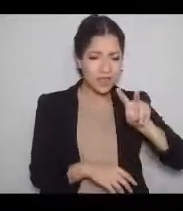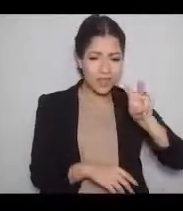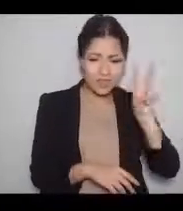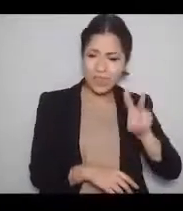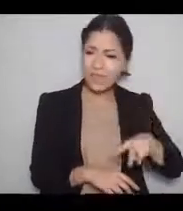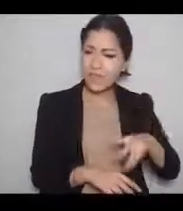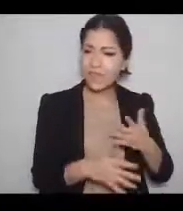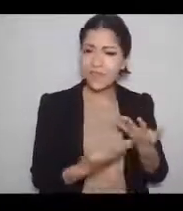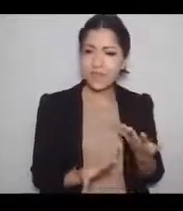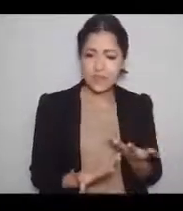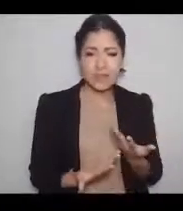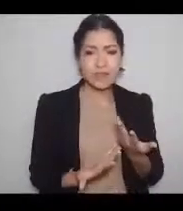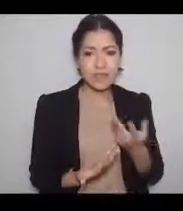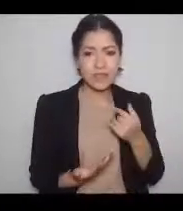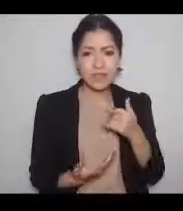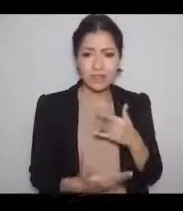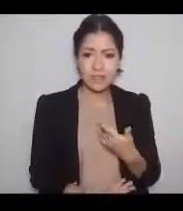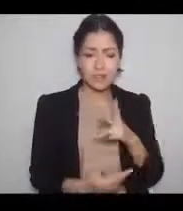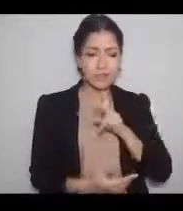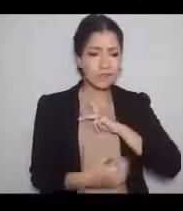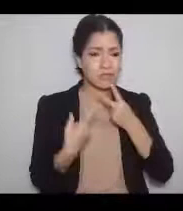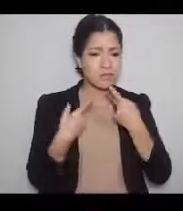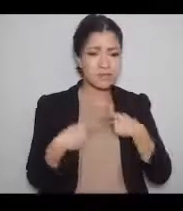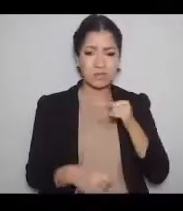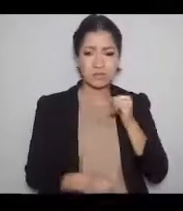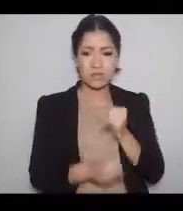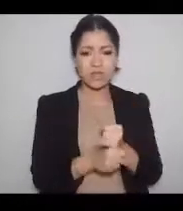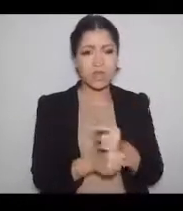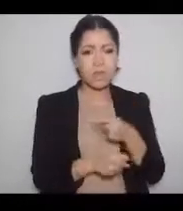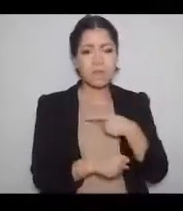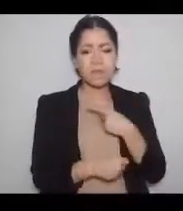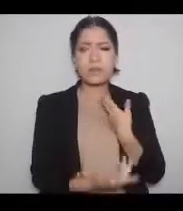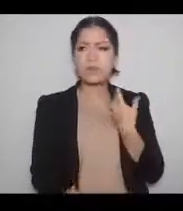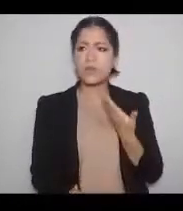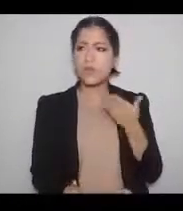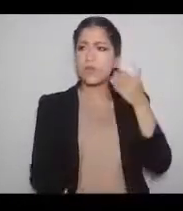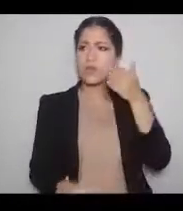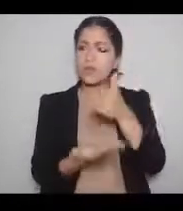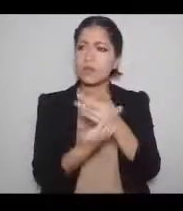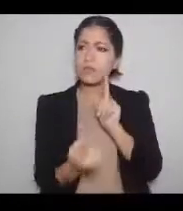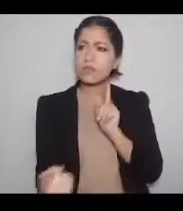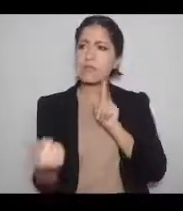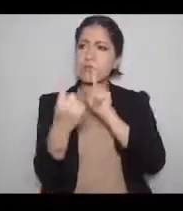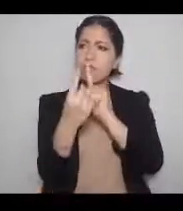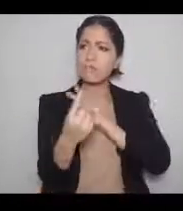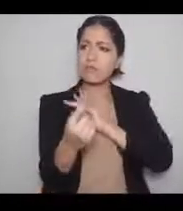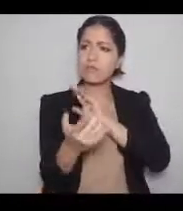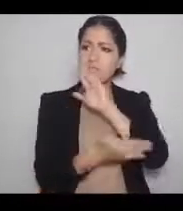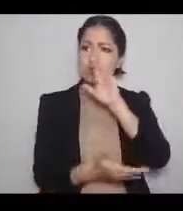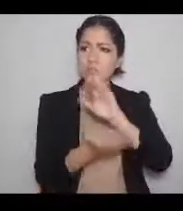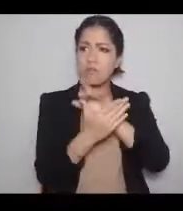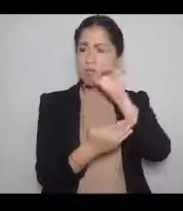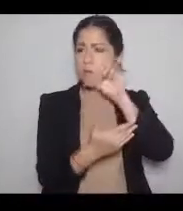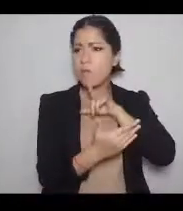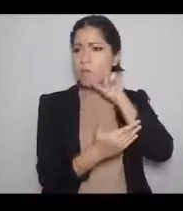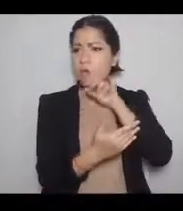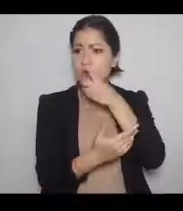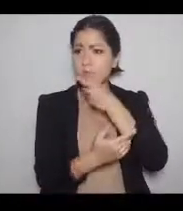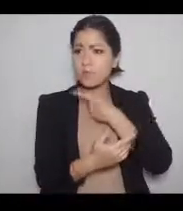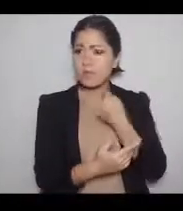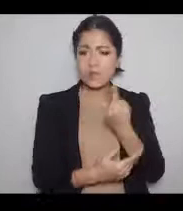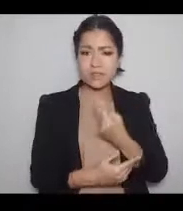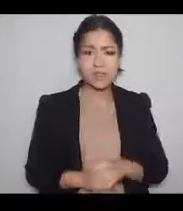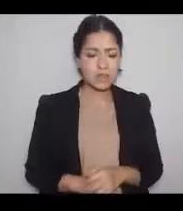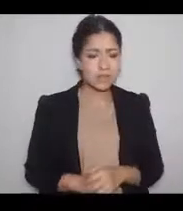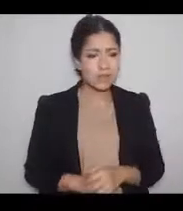Pero regresé al camerino y me encontré a Simona con su boquita fruncida. ¿Sabes qué me dijo la cabrona? En